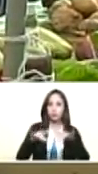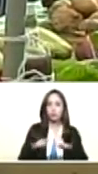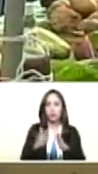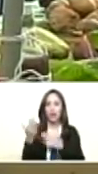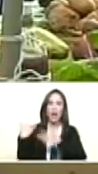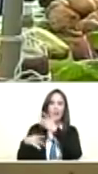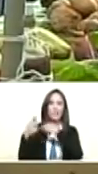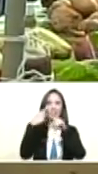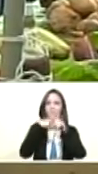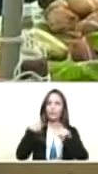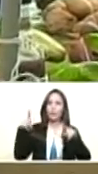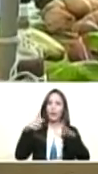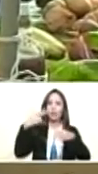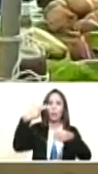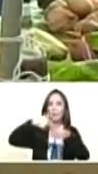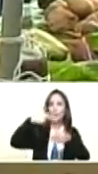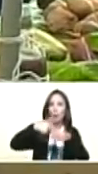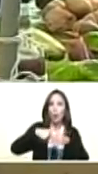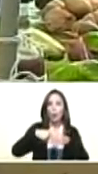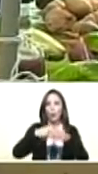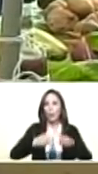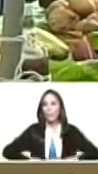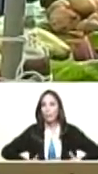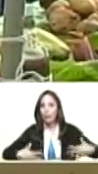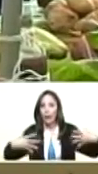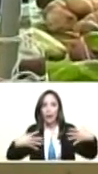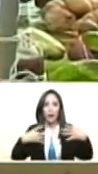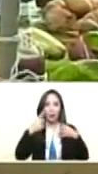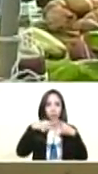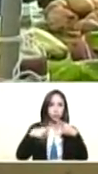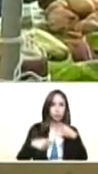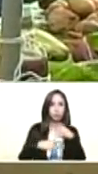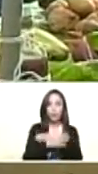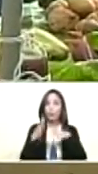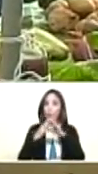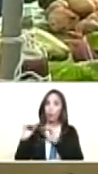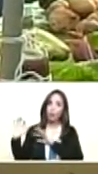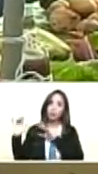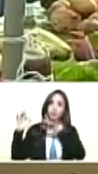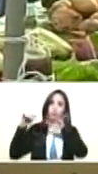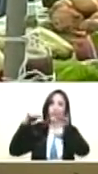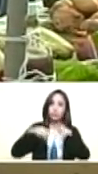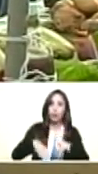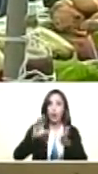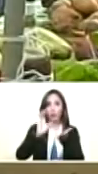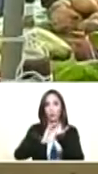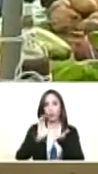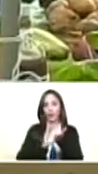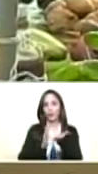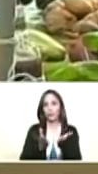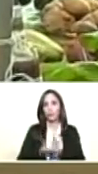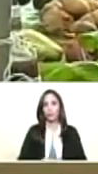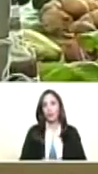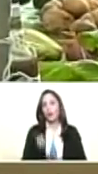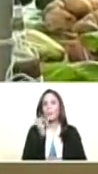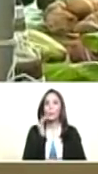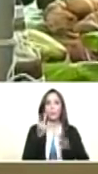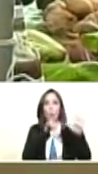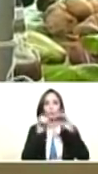capitalismo petrolero, rentista, se vino hacia las grandes ciudades. Si el 80% vivimos en las